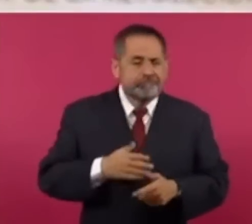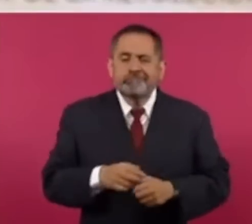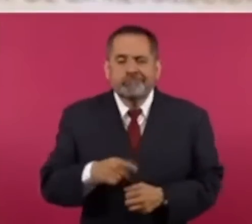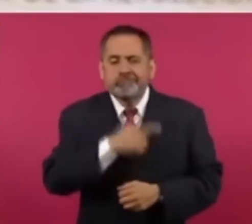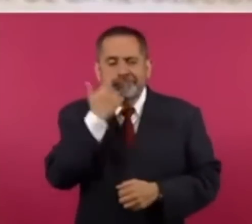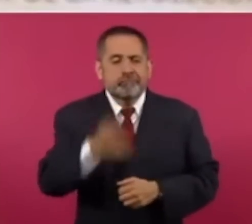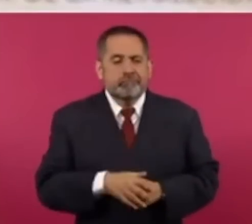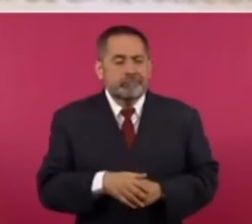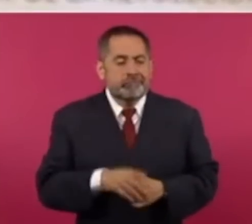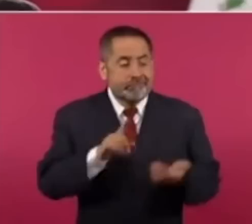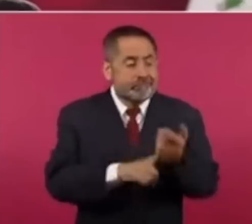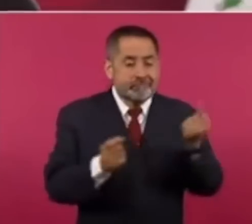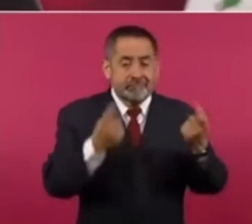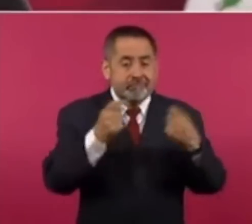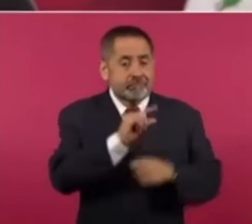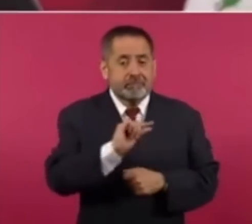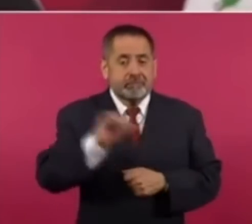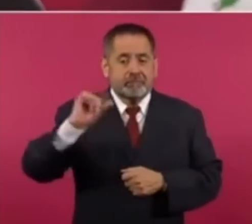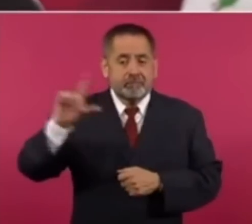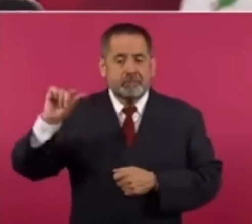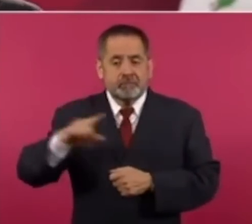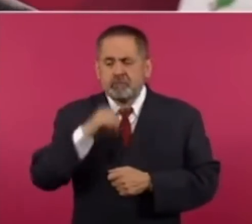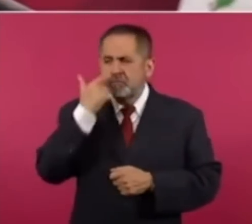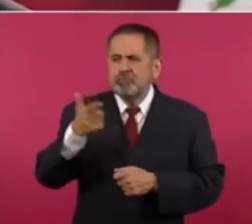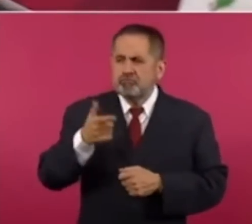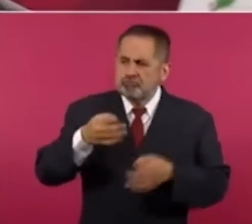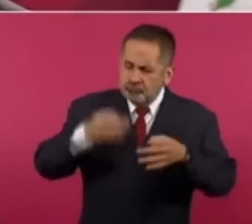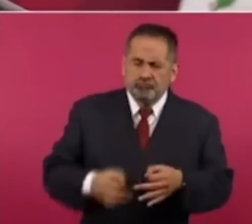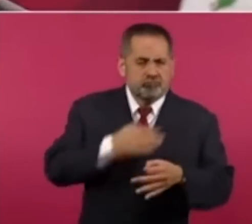algunos funcionarios de hacer justicia.